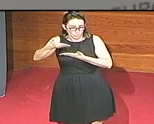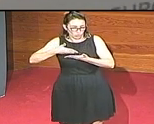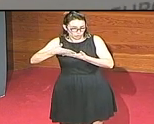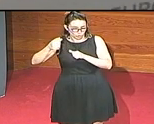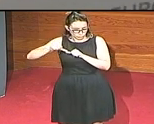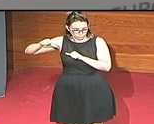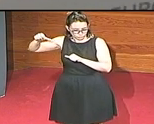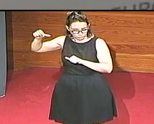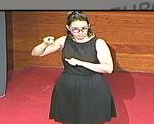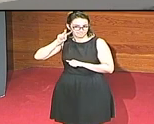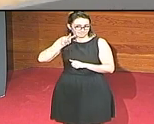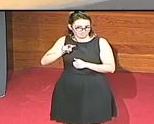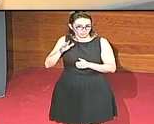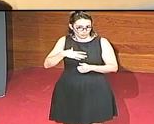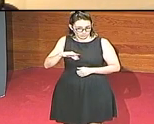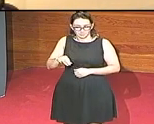sí